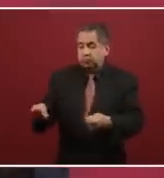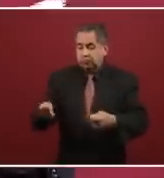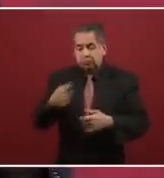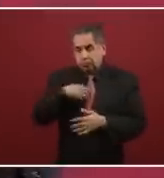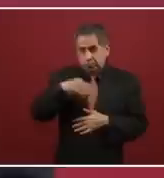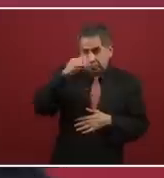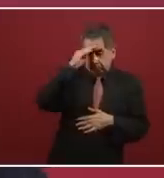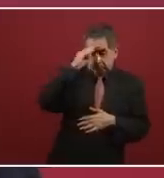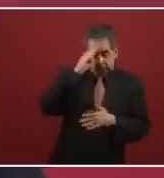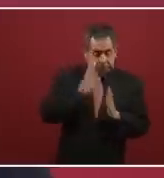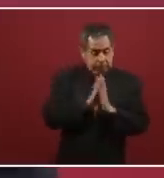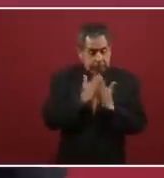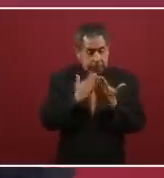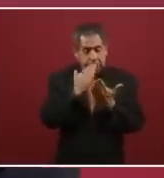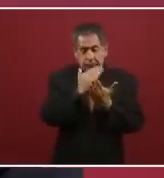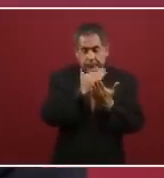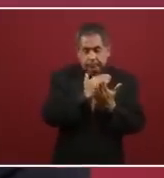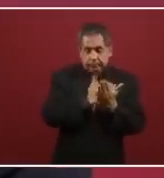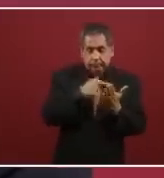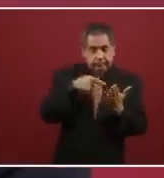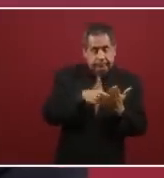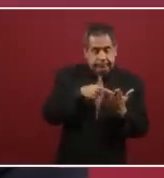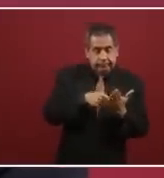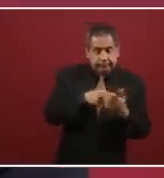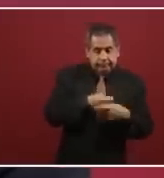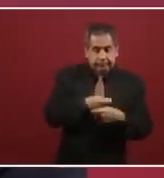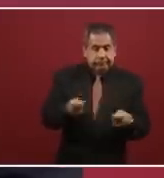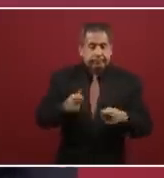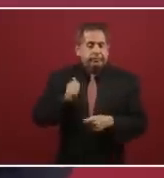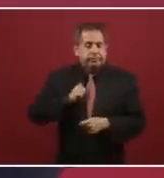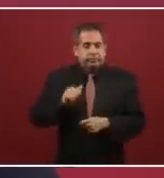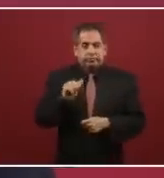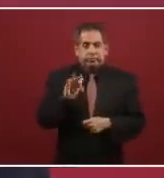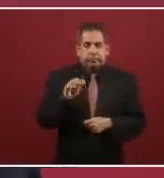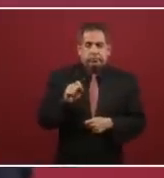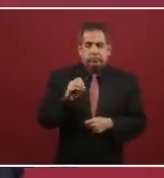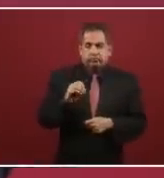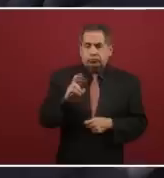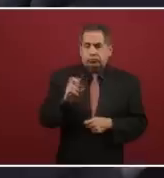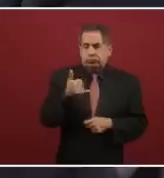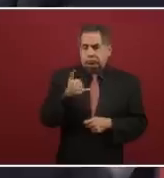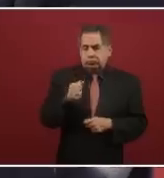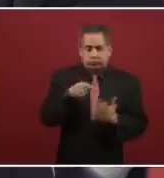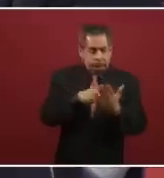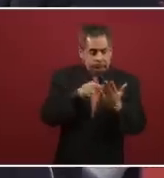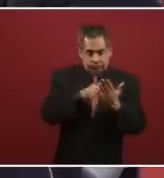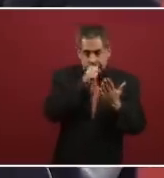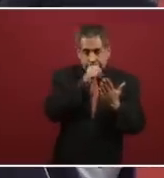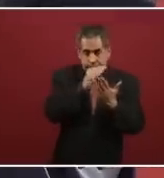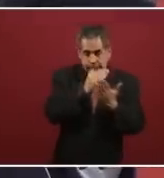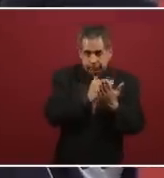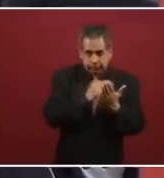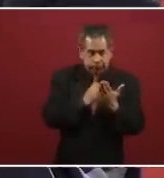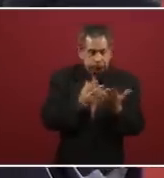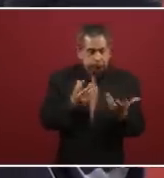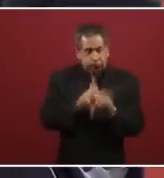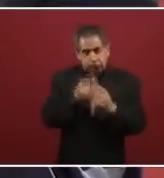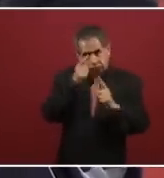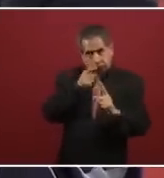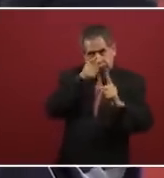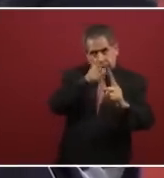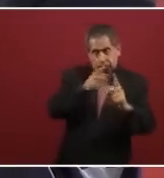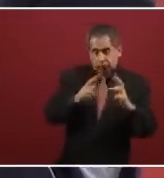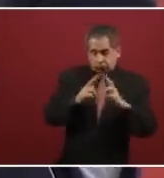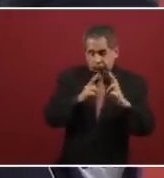pensando de que la cartilla de Alfonso Reyes tiene un propósito